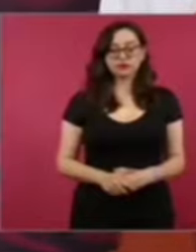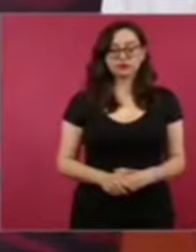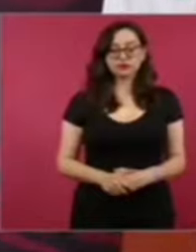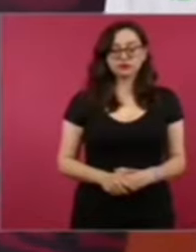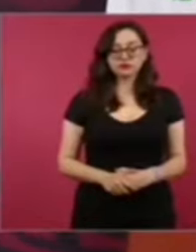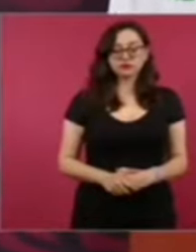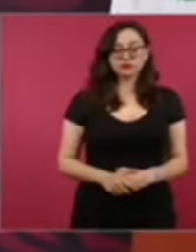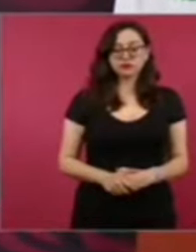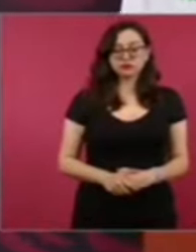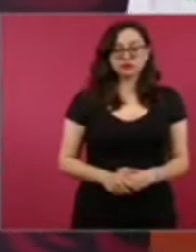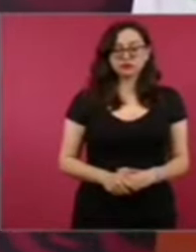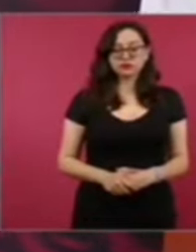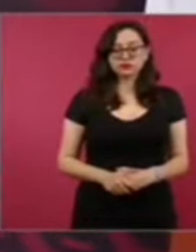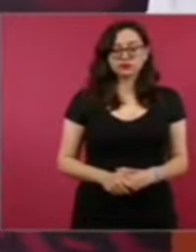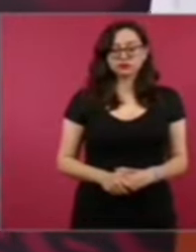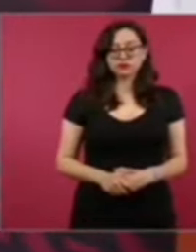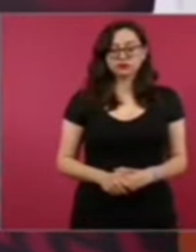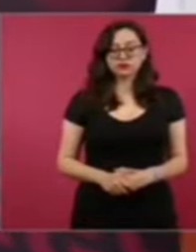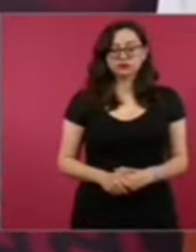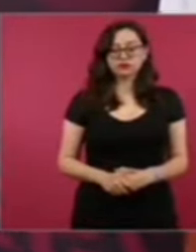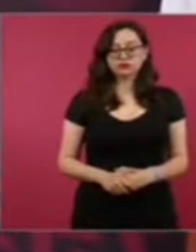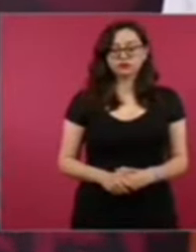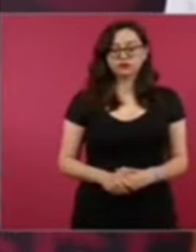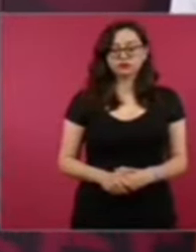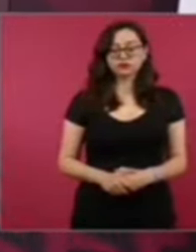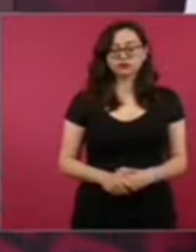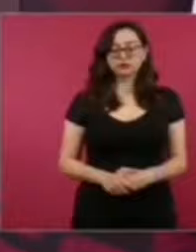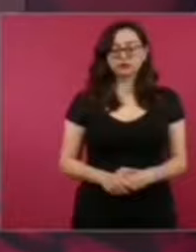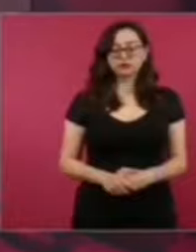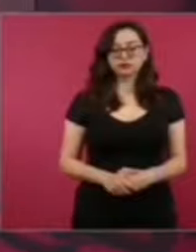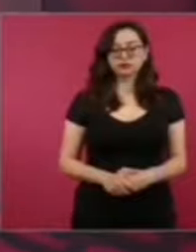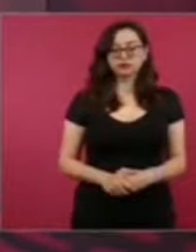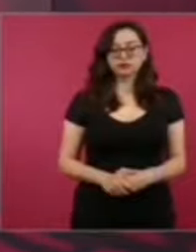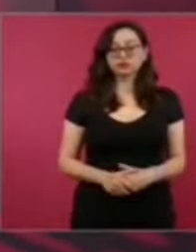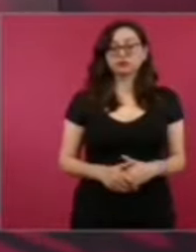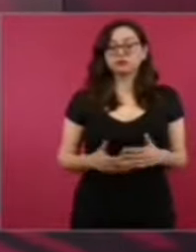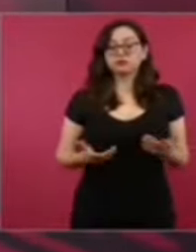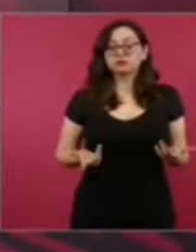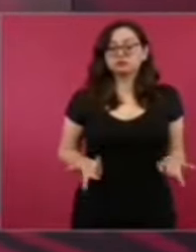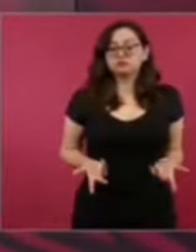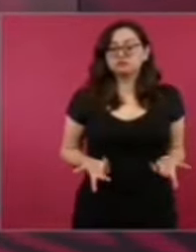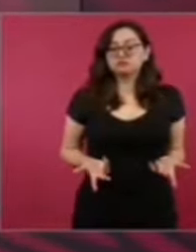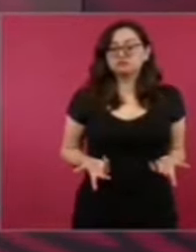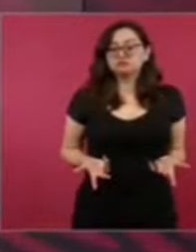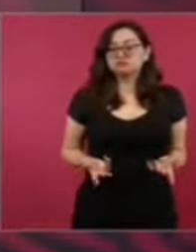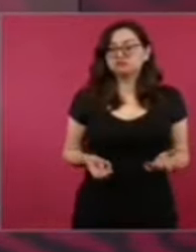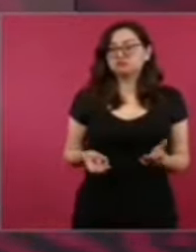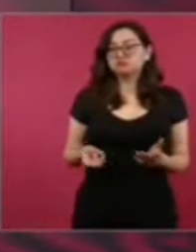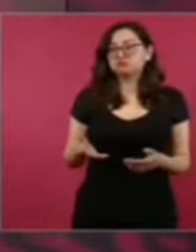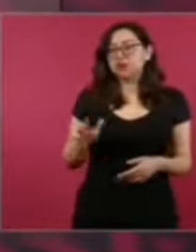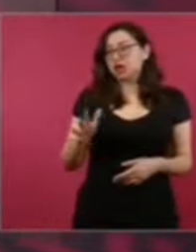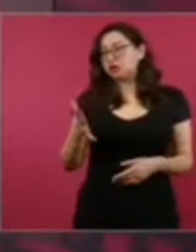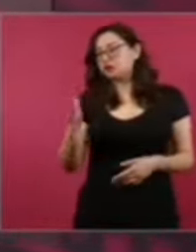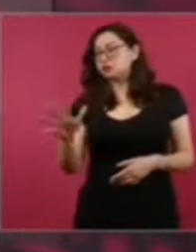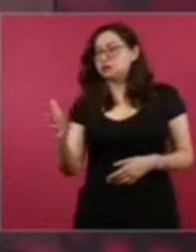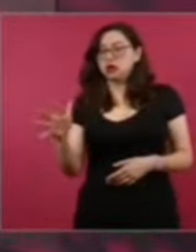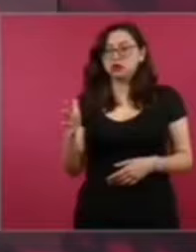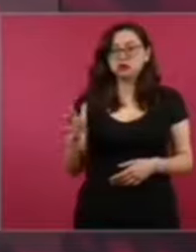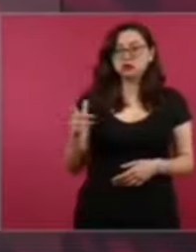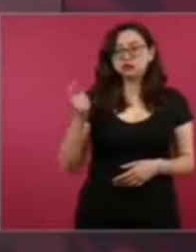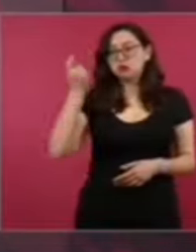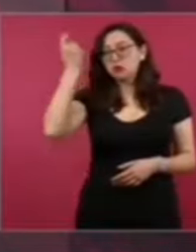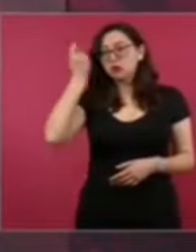Se habló en aquel entonces que iban a recibir 3 mil pesos en promedio.